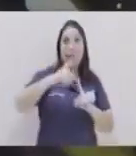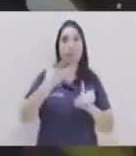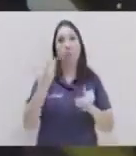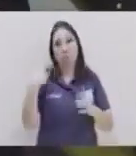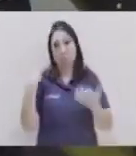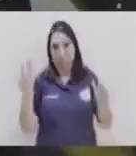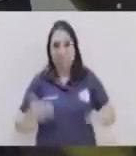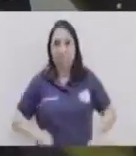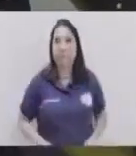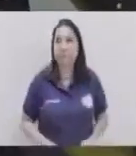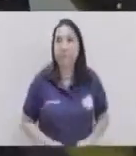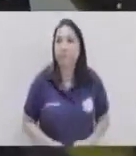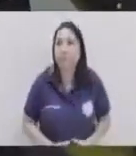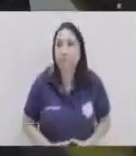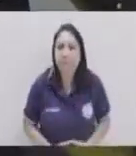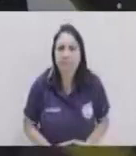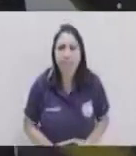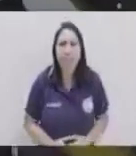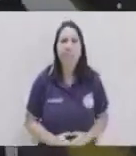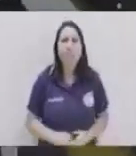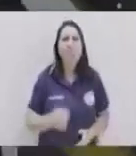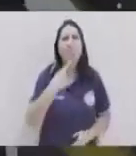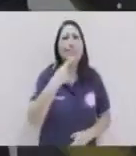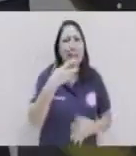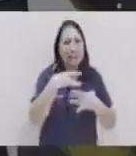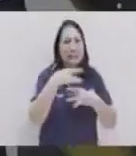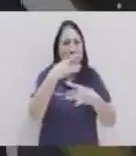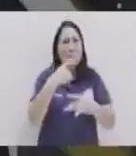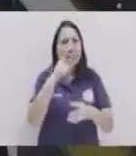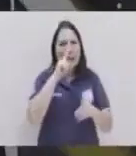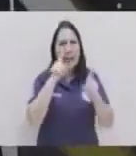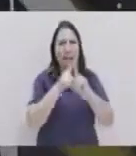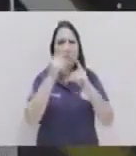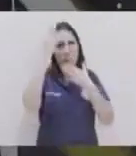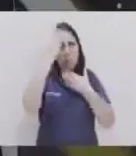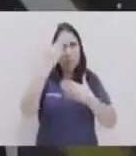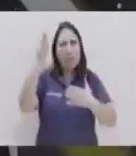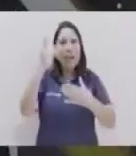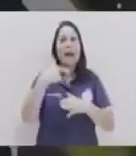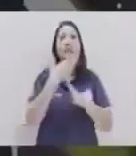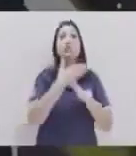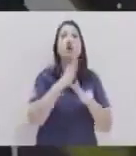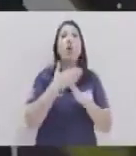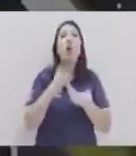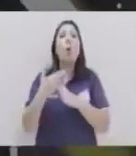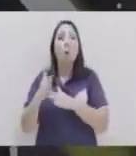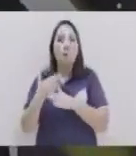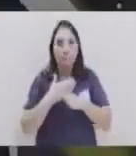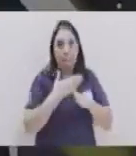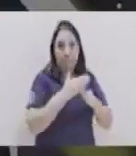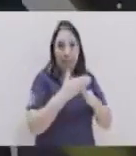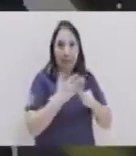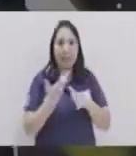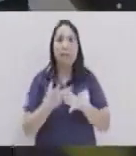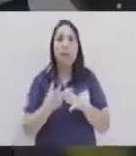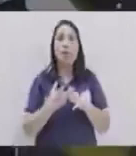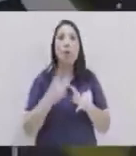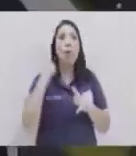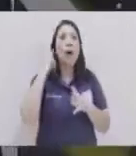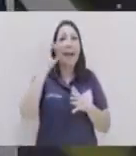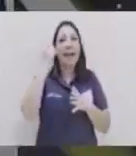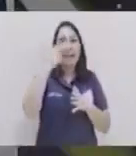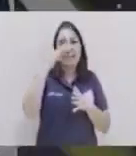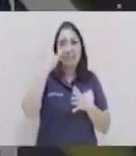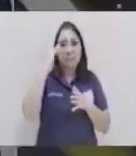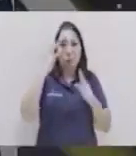educativo. Qué interesante todo esto que nos cuenta, Marielos. Muchas gracias por haber compartido este tema de la gestión de riesgo, cómo